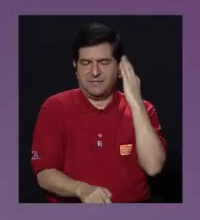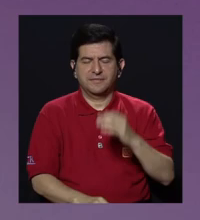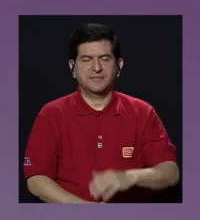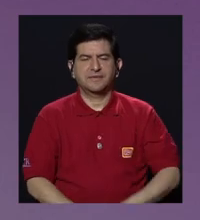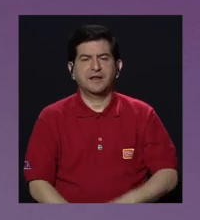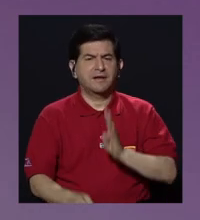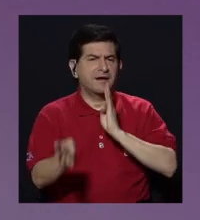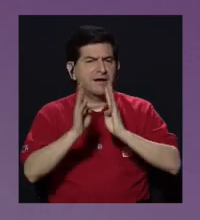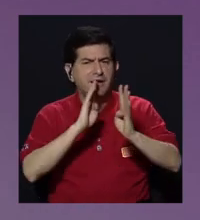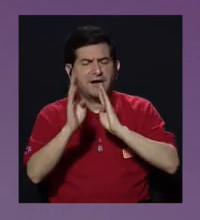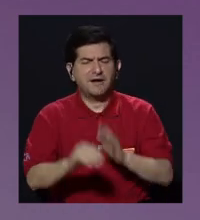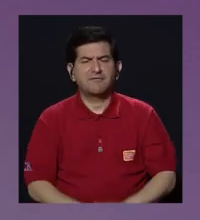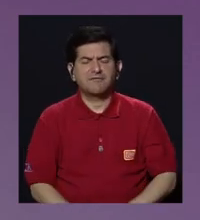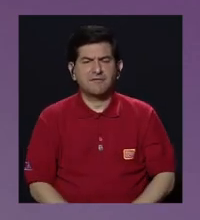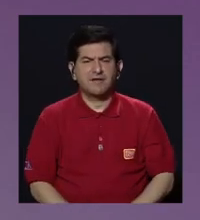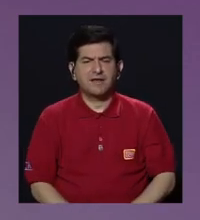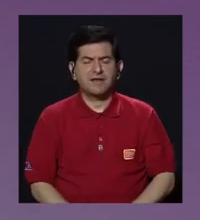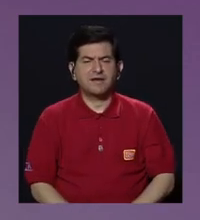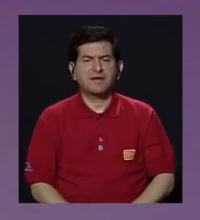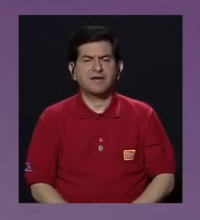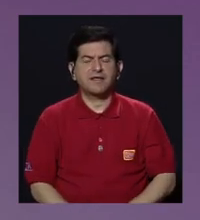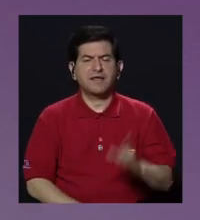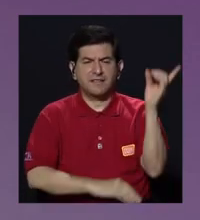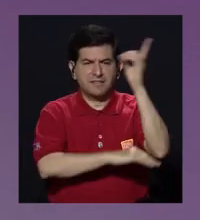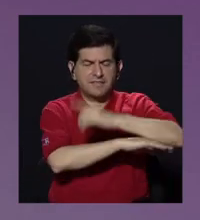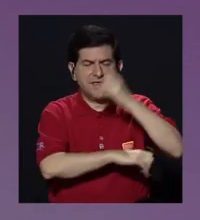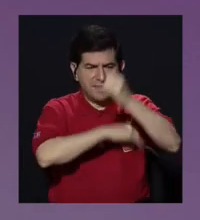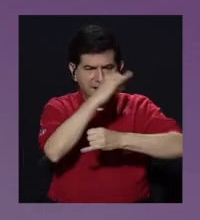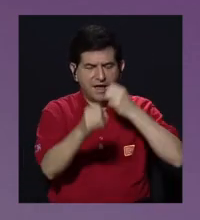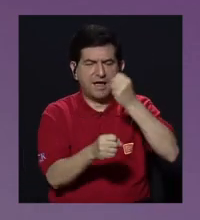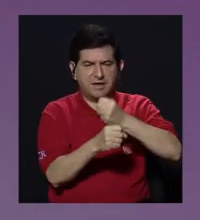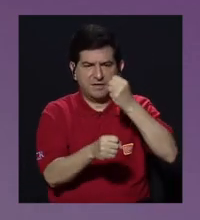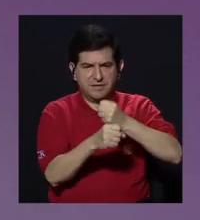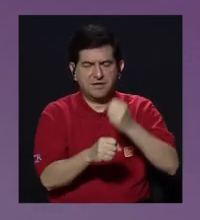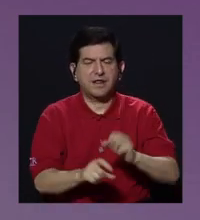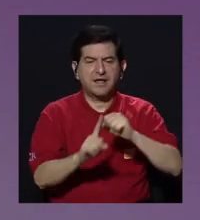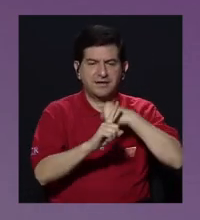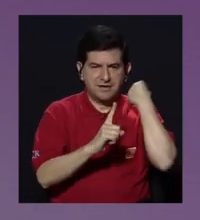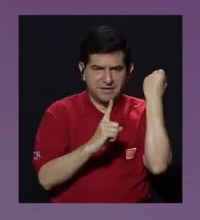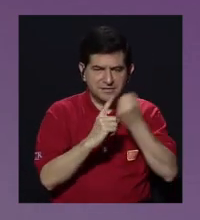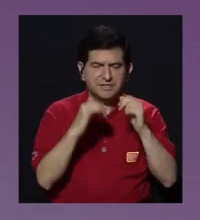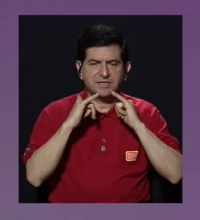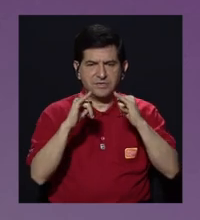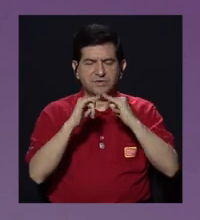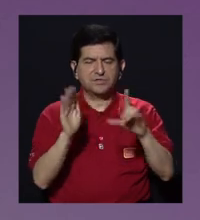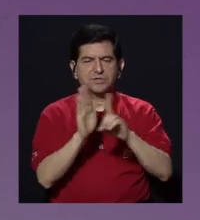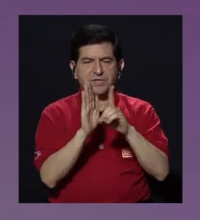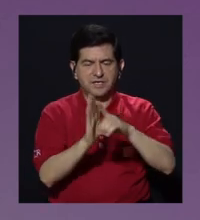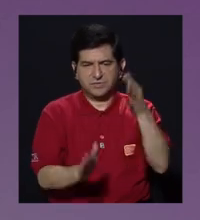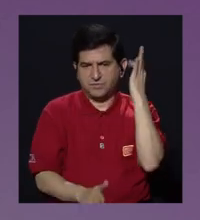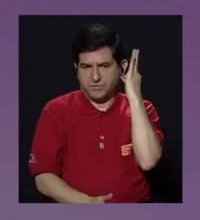el marco del Día Internacional del Trabajo sobre la situación de igualdad en los derechos de las mujeres.